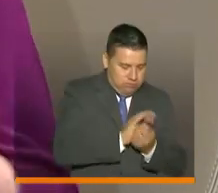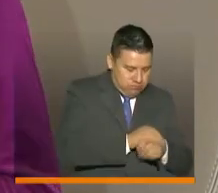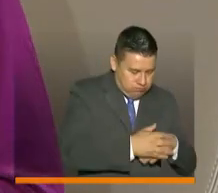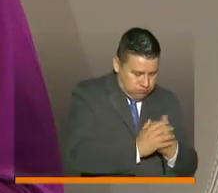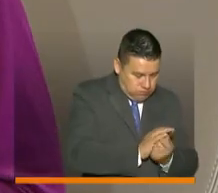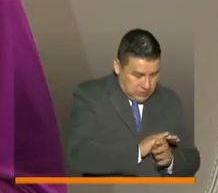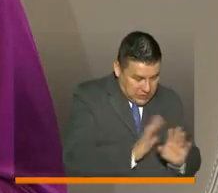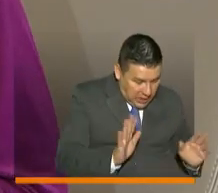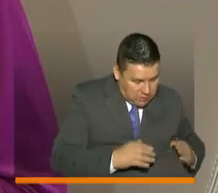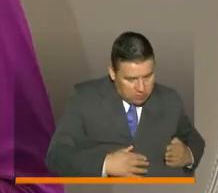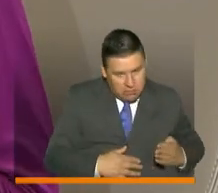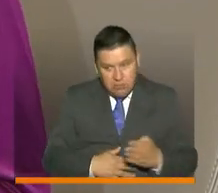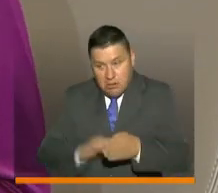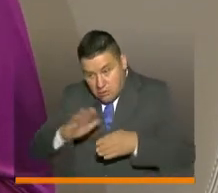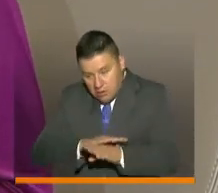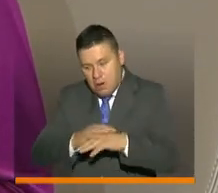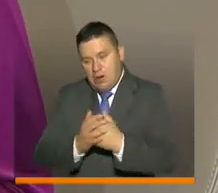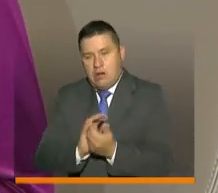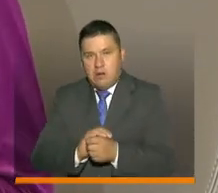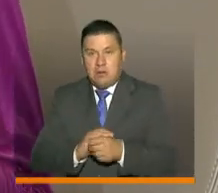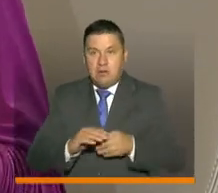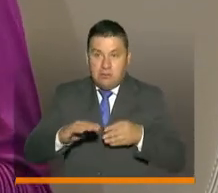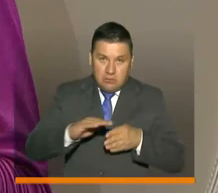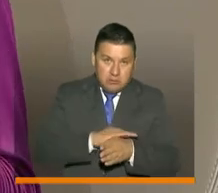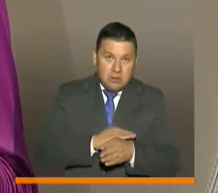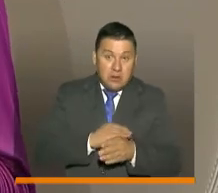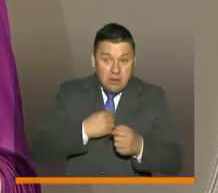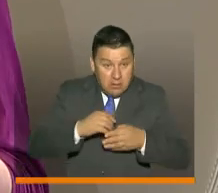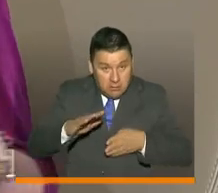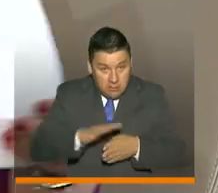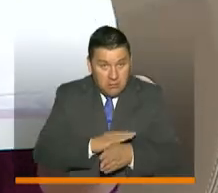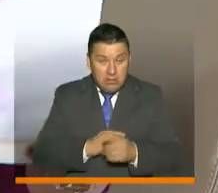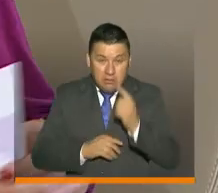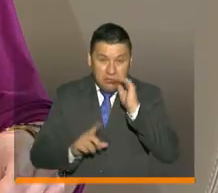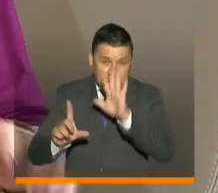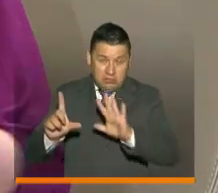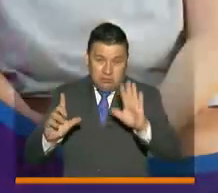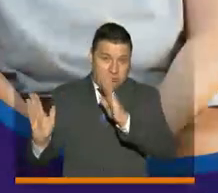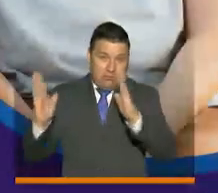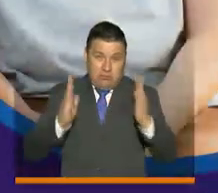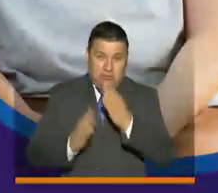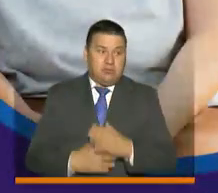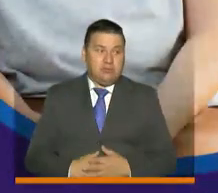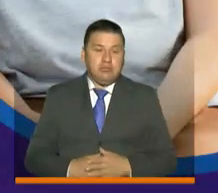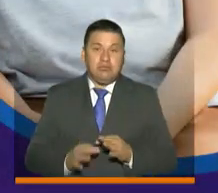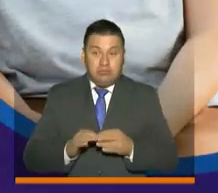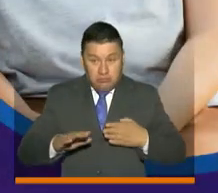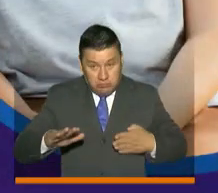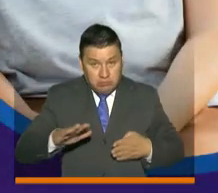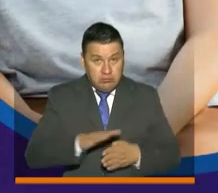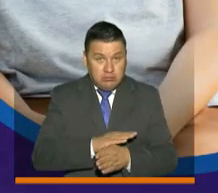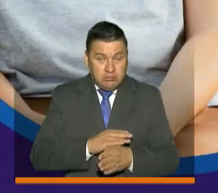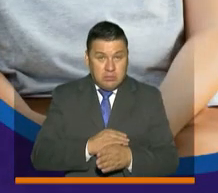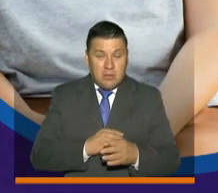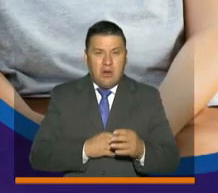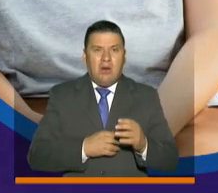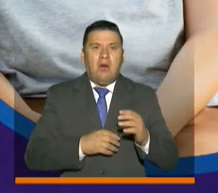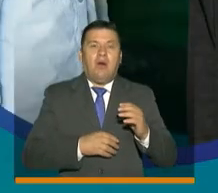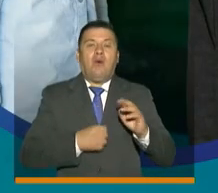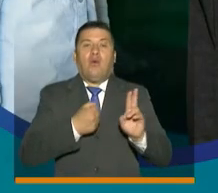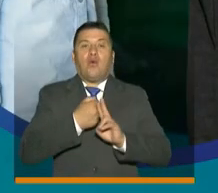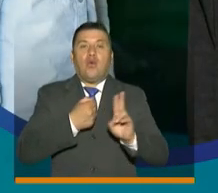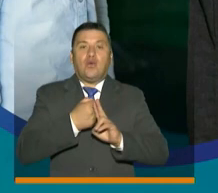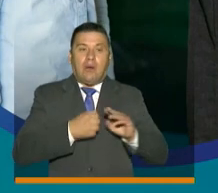práctica continuada en toda la jornada, dirigirse a la institución y al ingreso, vamos a ver en la siguiente imagen, que es ingreso, trayecto y llegada de rutas